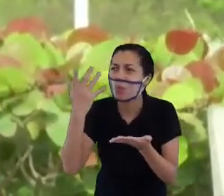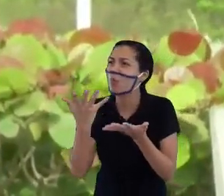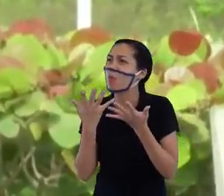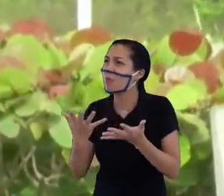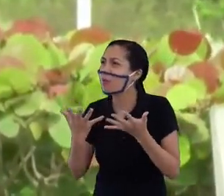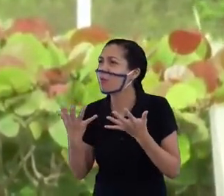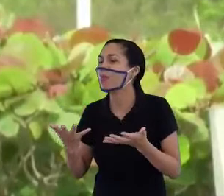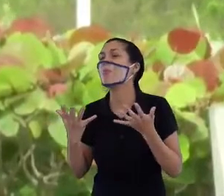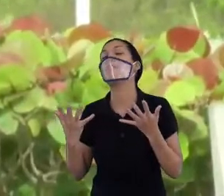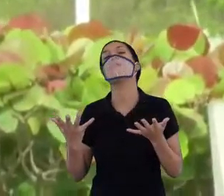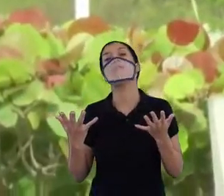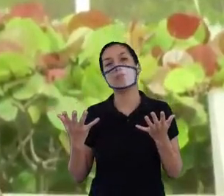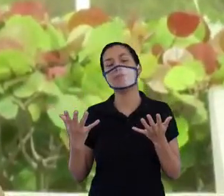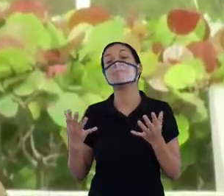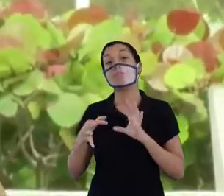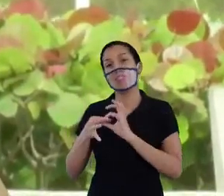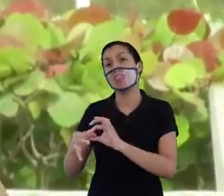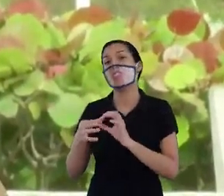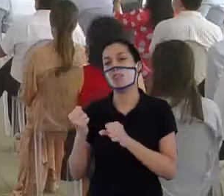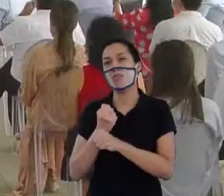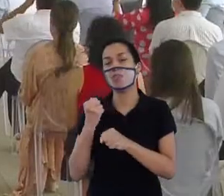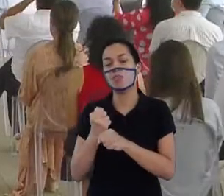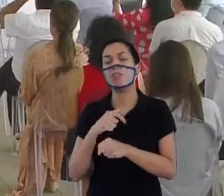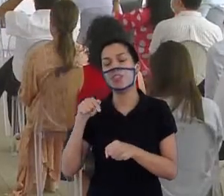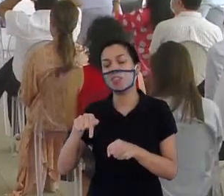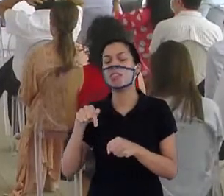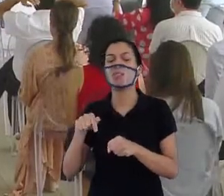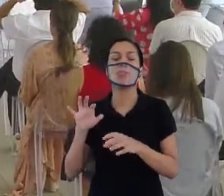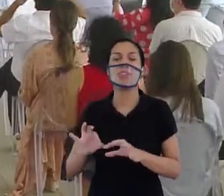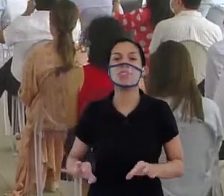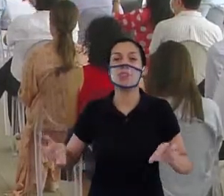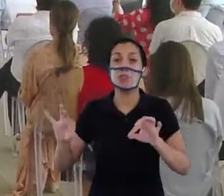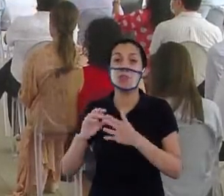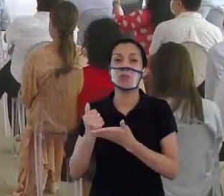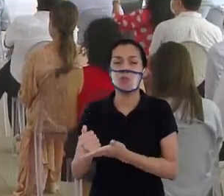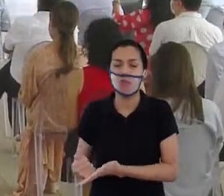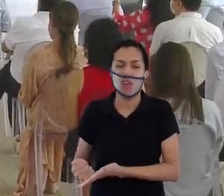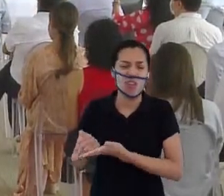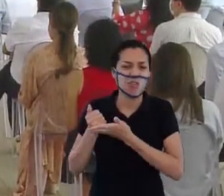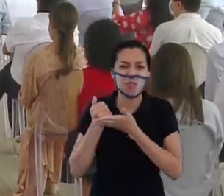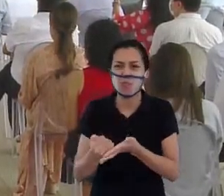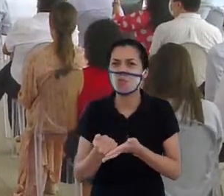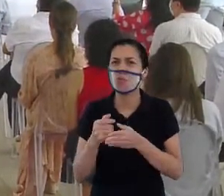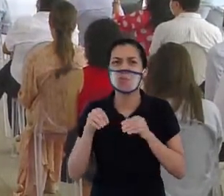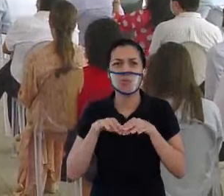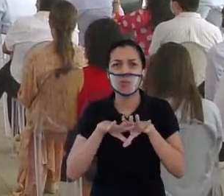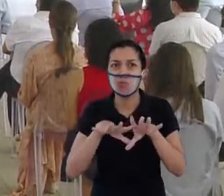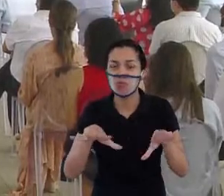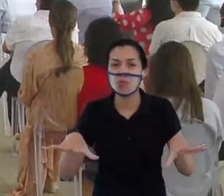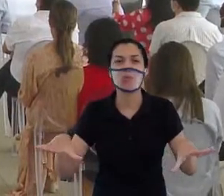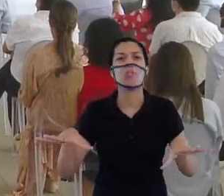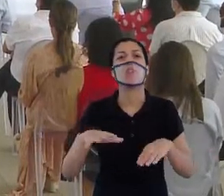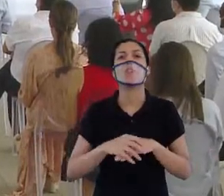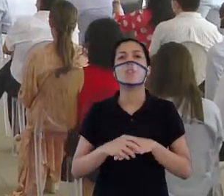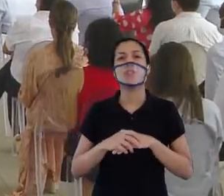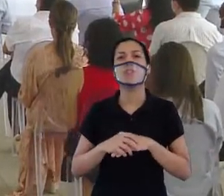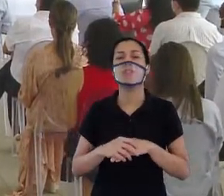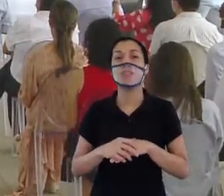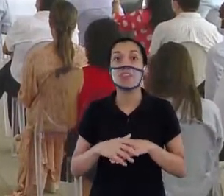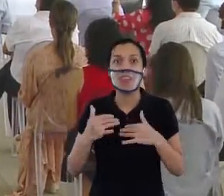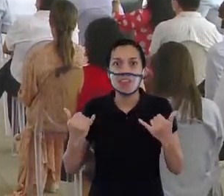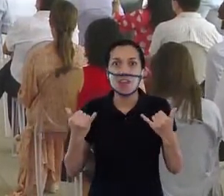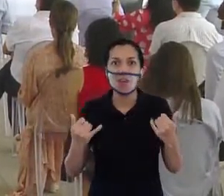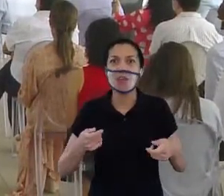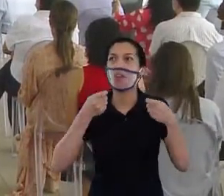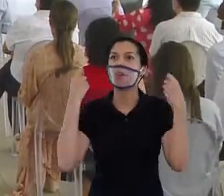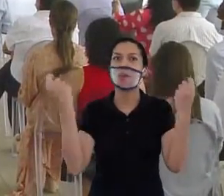definido, sin duda alguna. Creo que eso es lo más importante de todo lo que está sucediendo en Barranquilla y en el departamento. Y el lanzamiento de esta